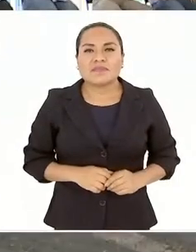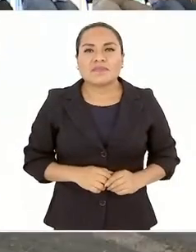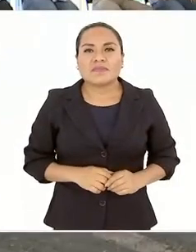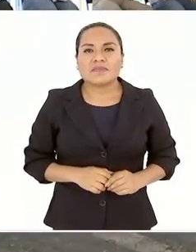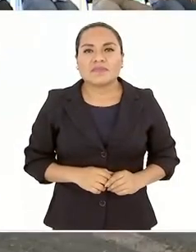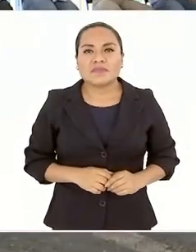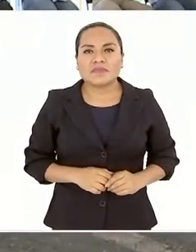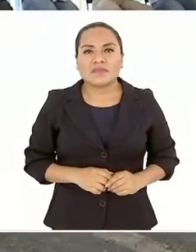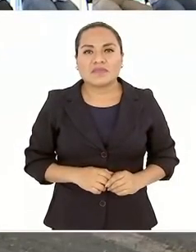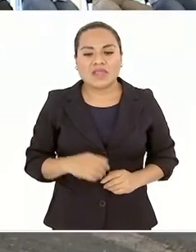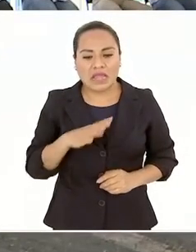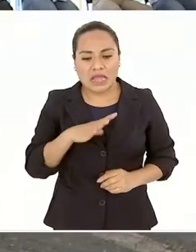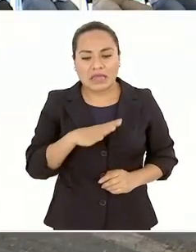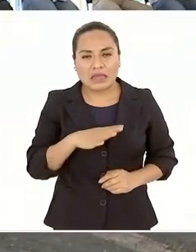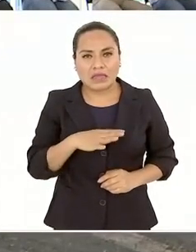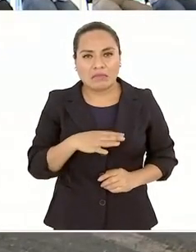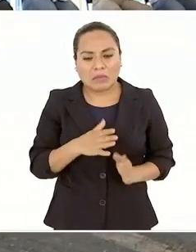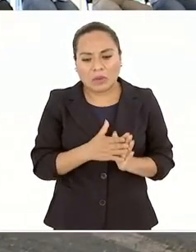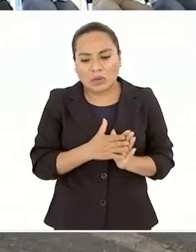poco tiempo